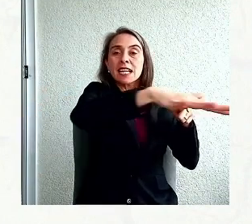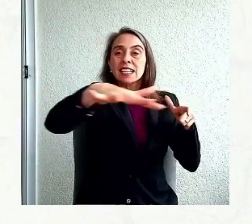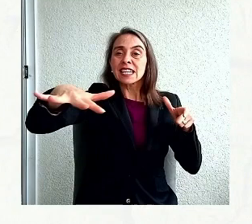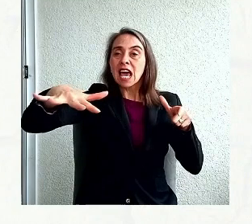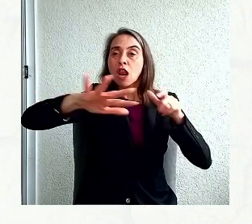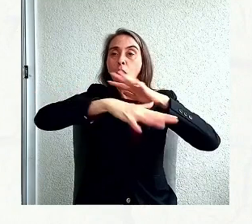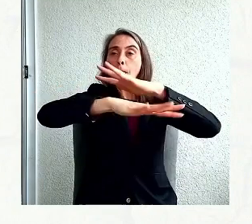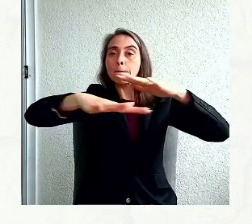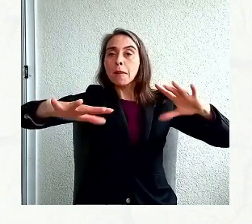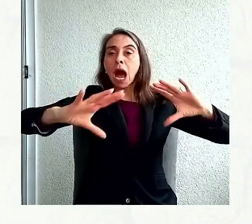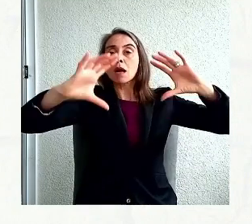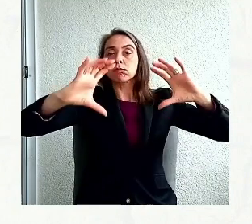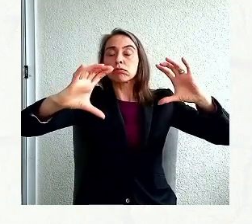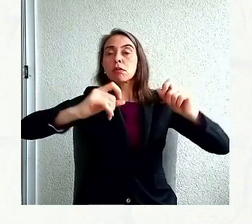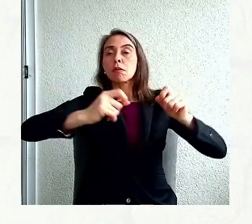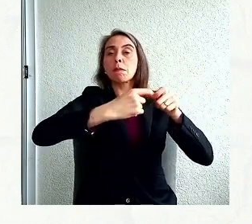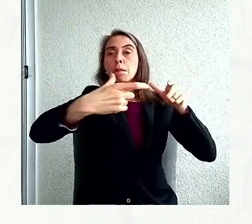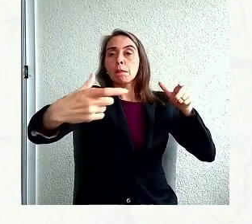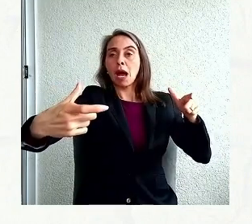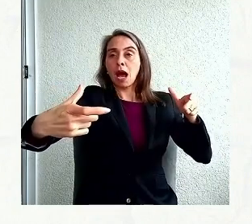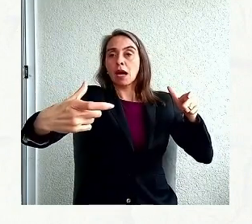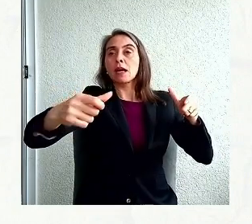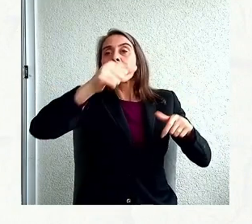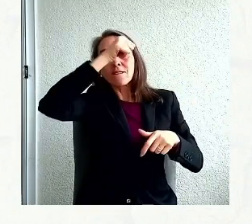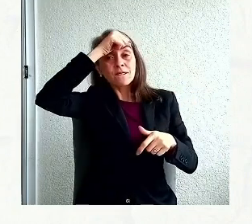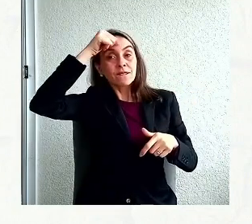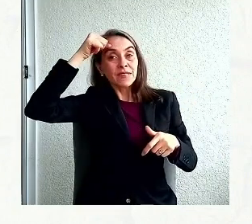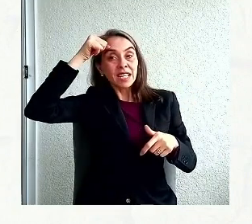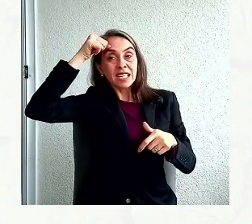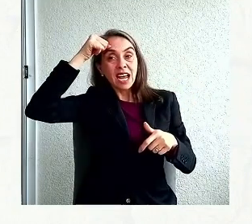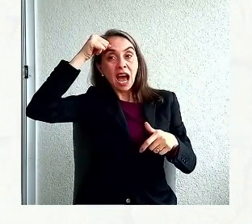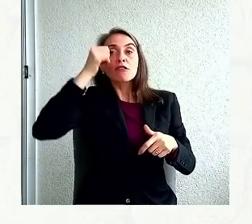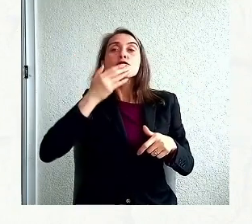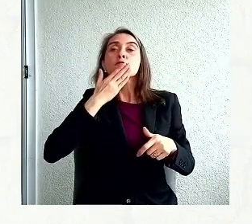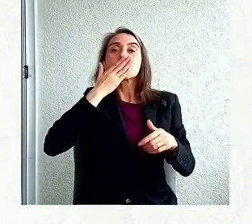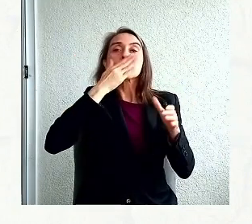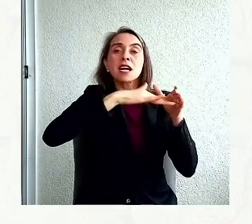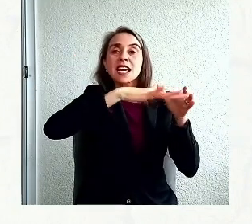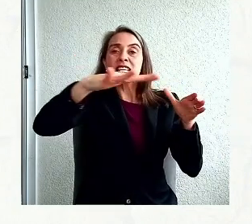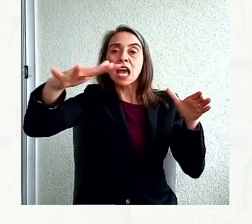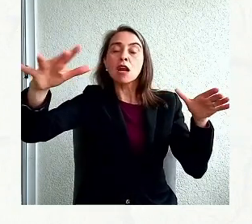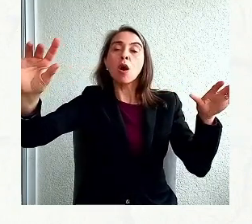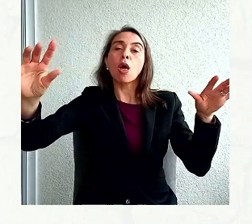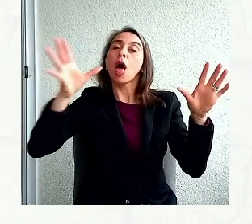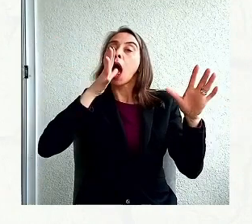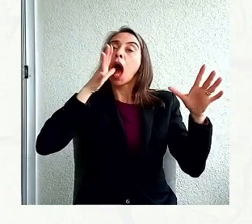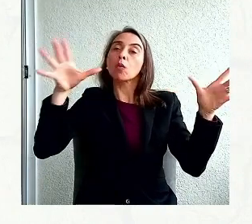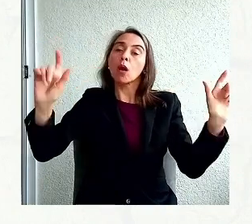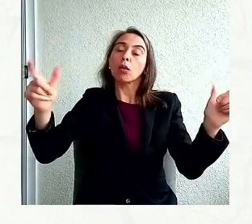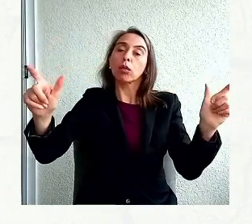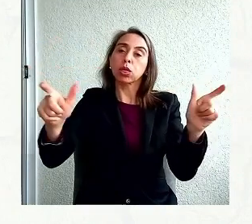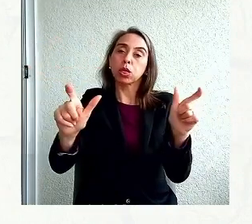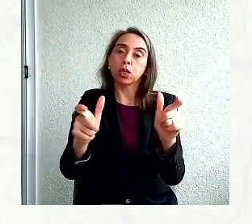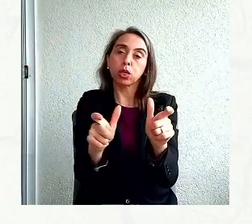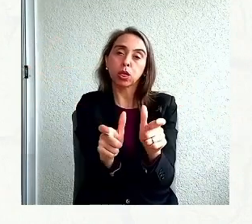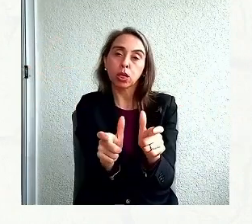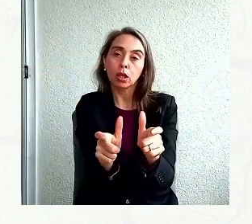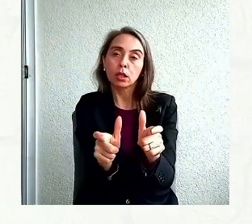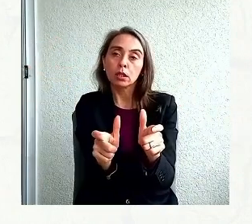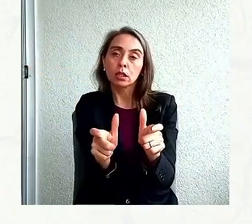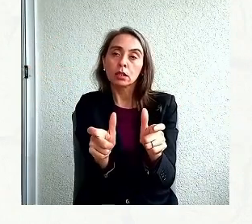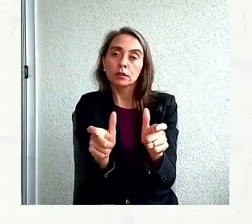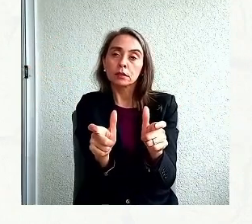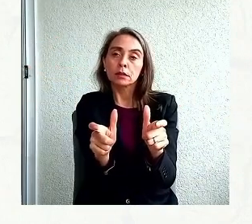verano se deshiela, ¿no es cierto?, retrocede y se disminuye. Claramente